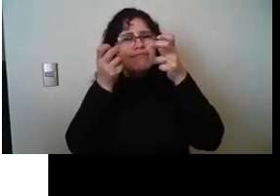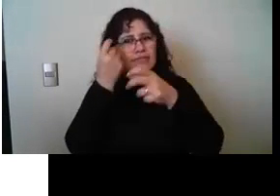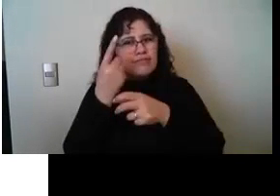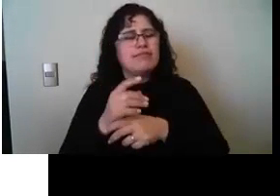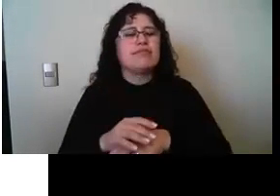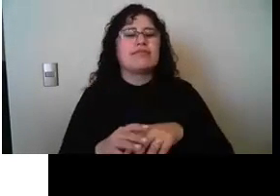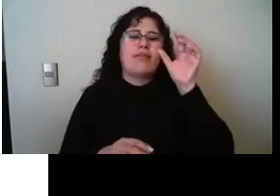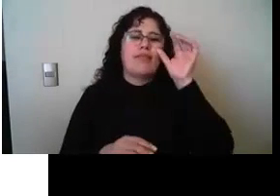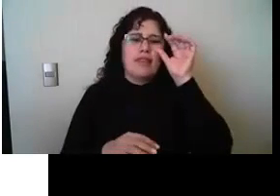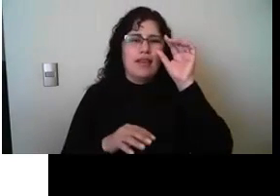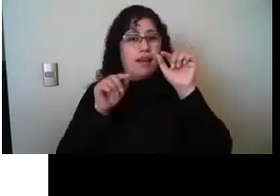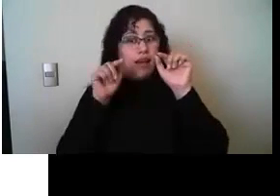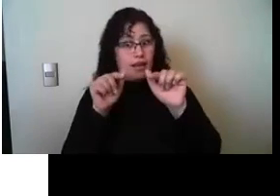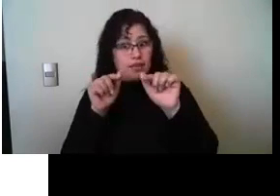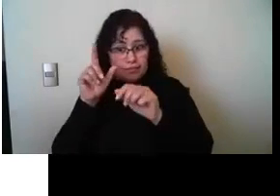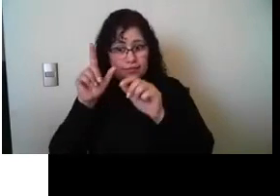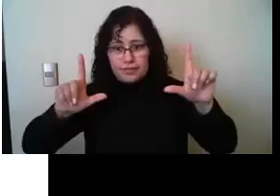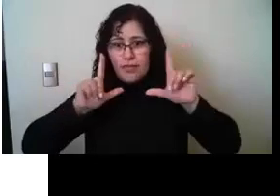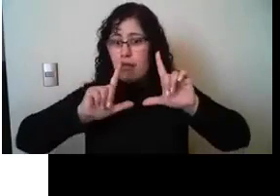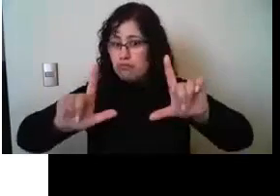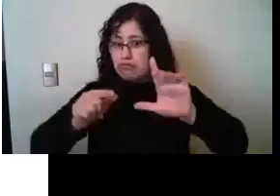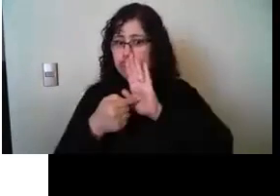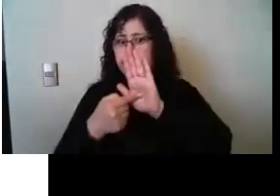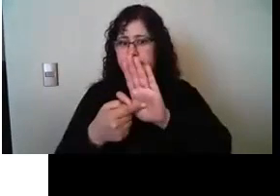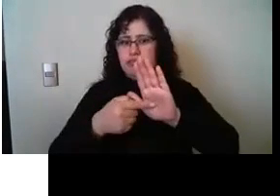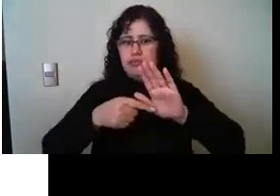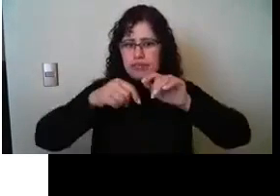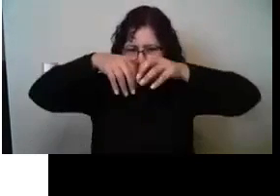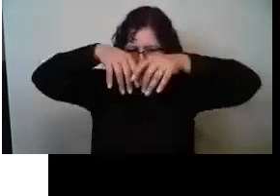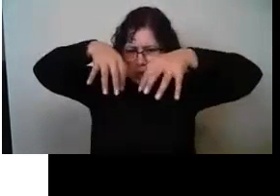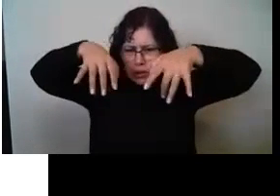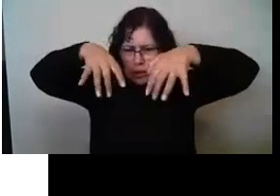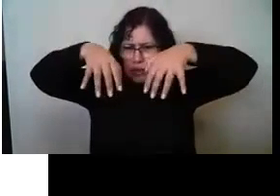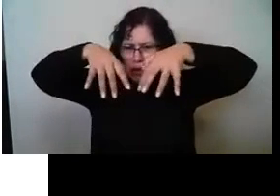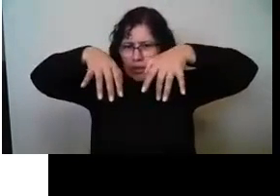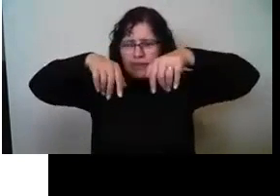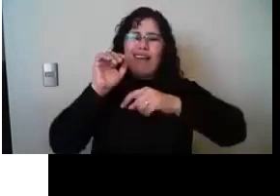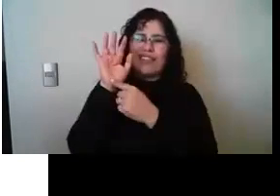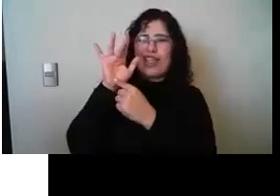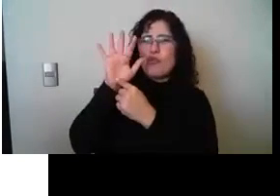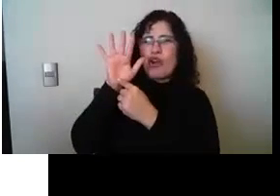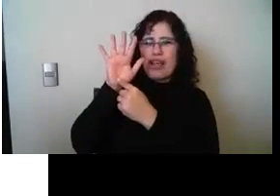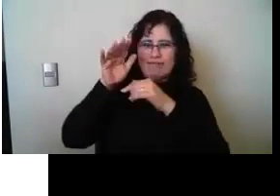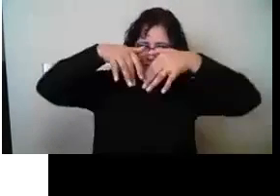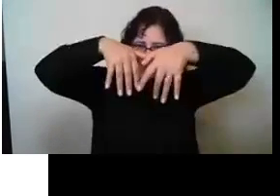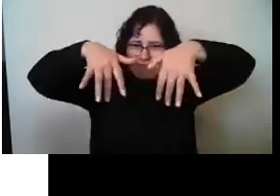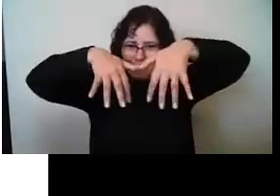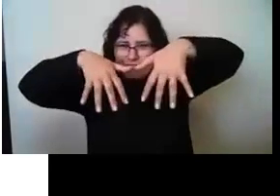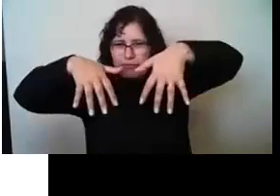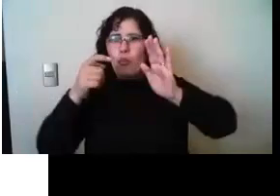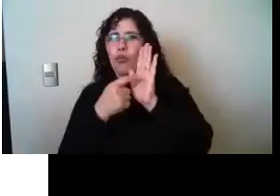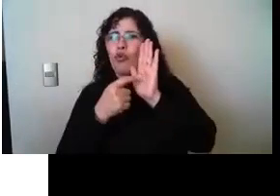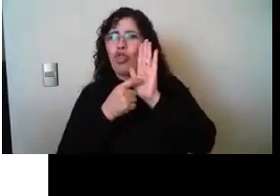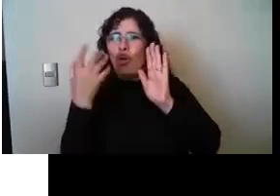vamos a tener aquí, según esta imagen, estas neuronas, estos puntos negros que están ahí